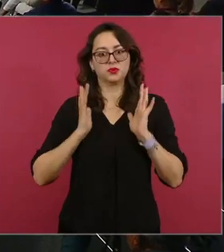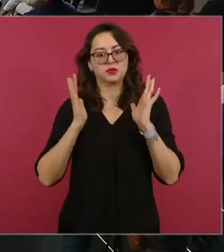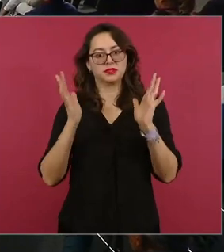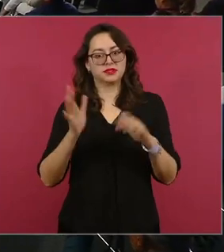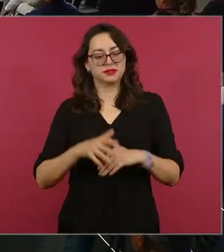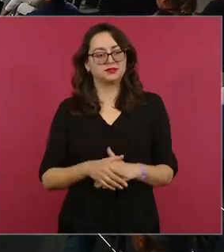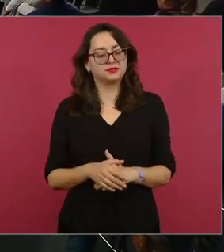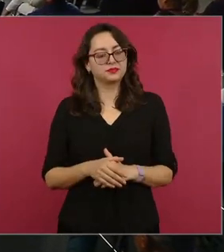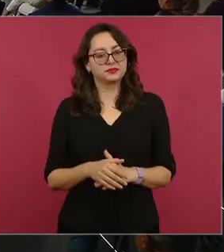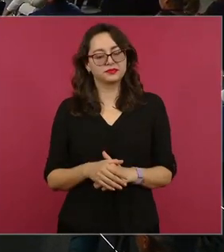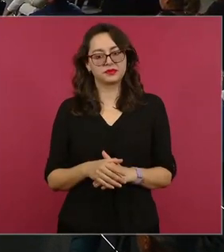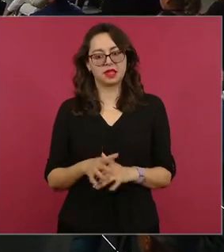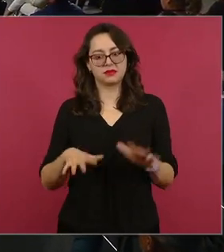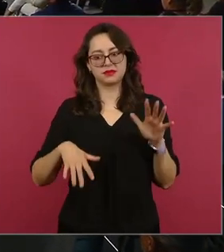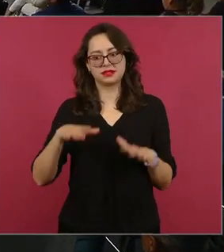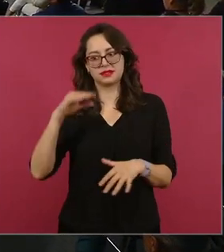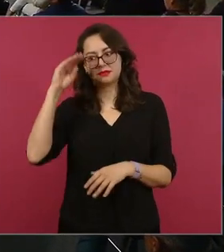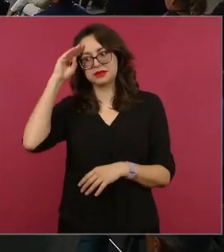pensar bien o mal,